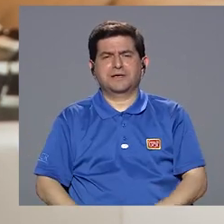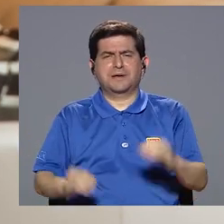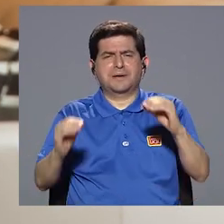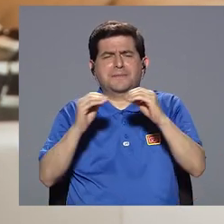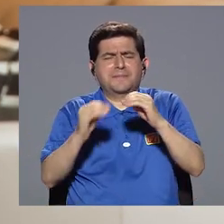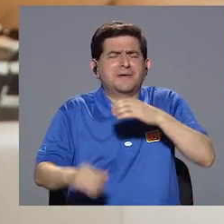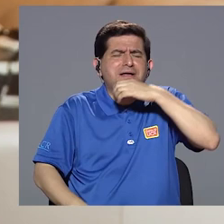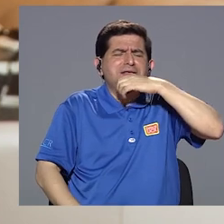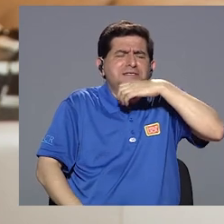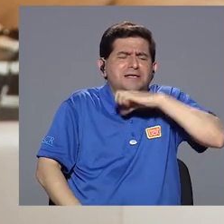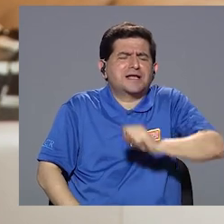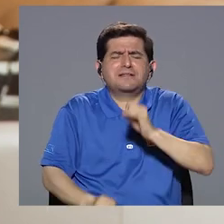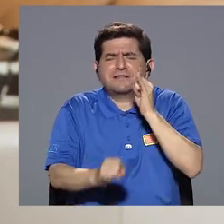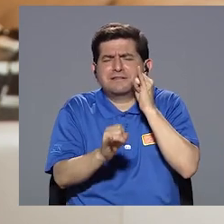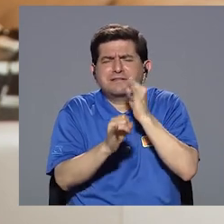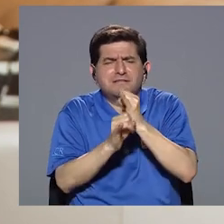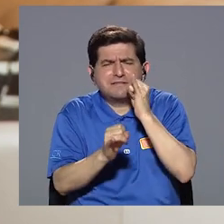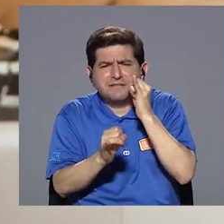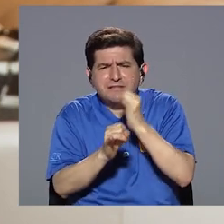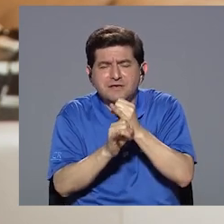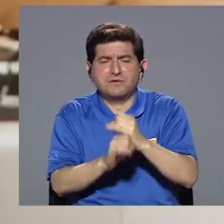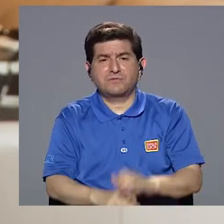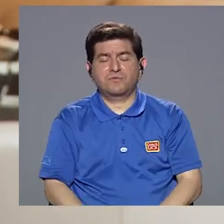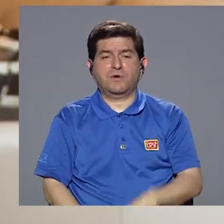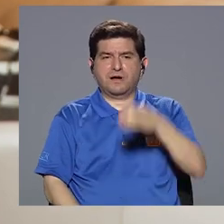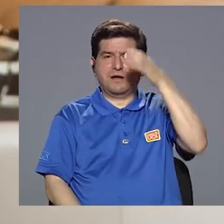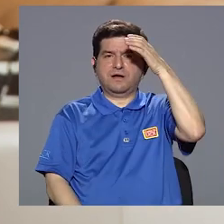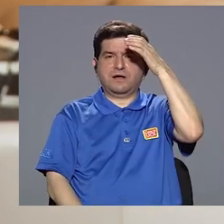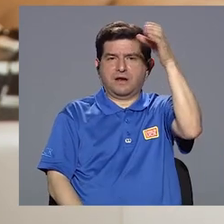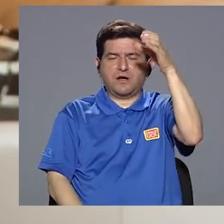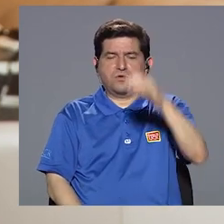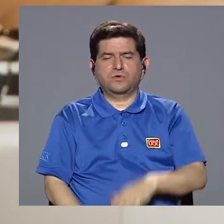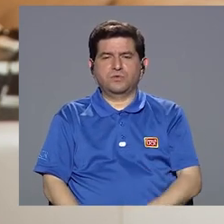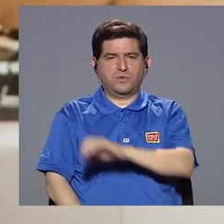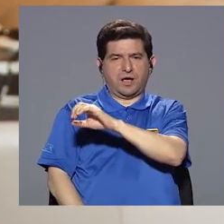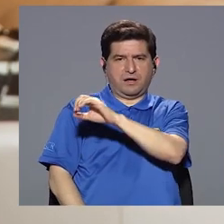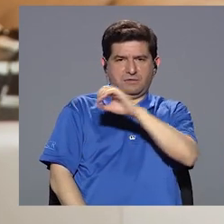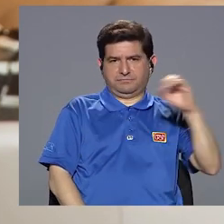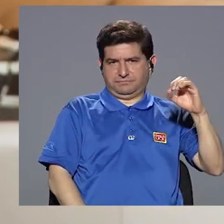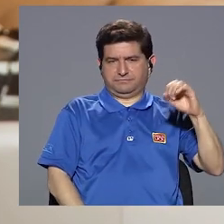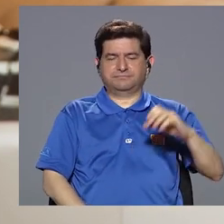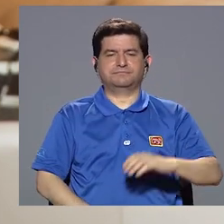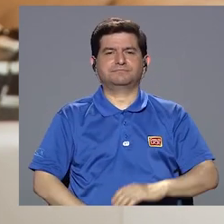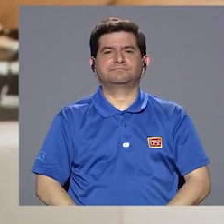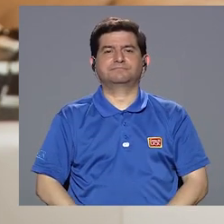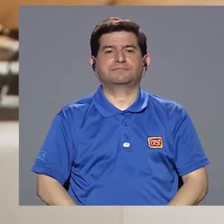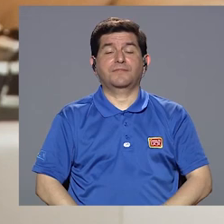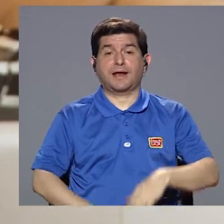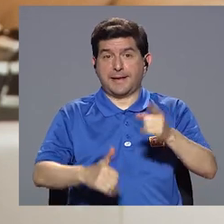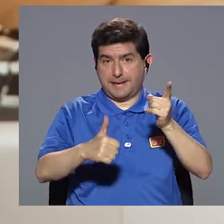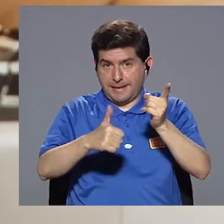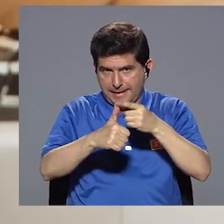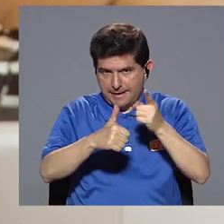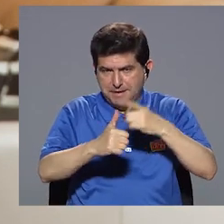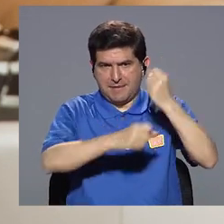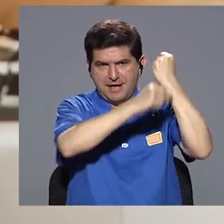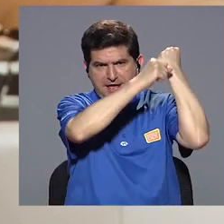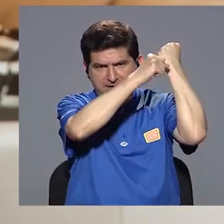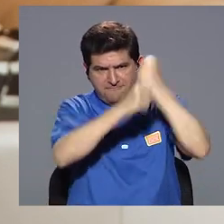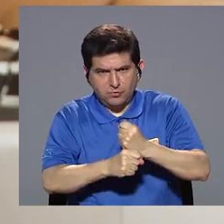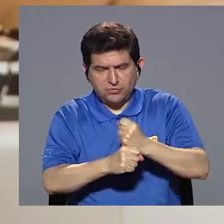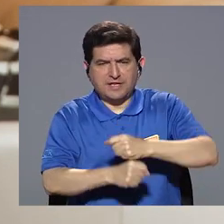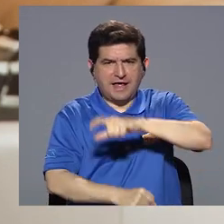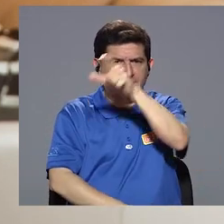es una de las más antiguas instituciones de la cultura occidental la primera